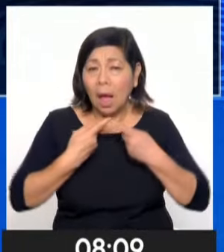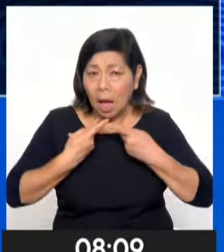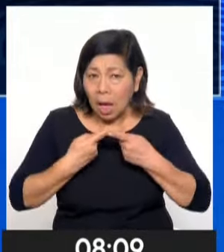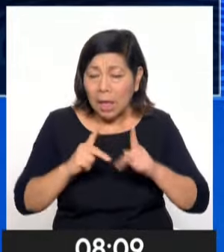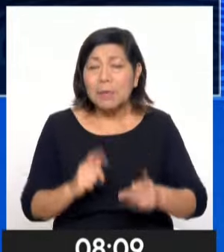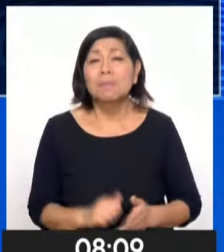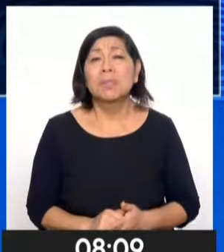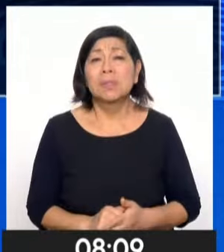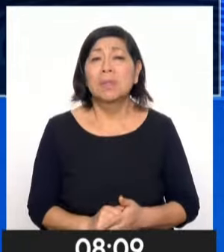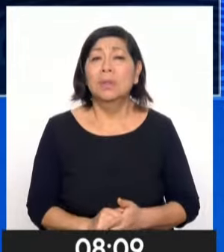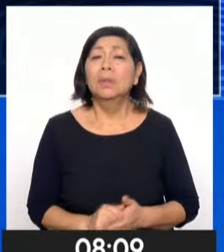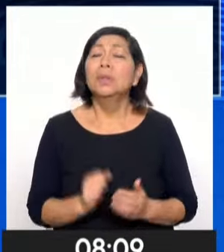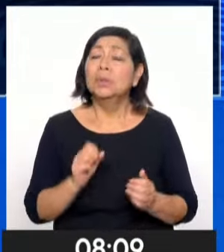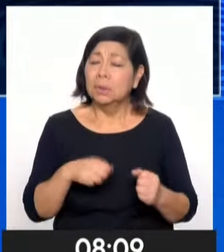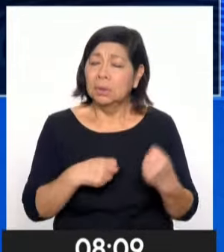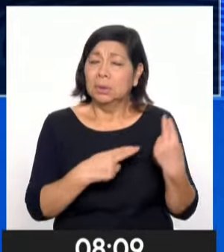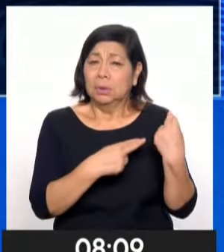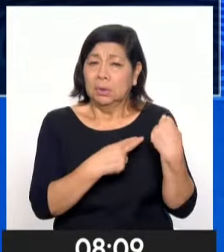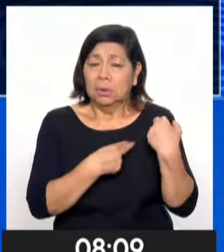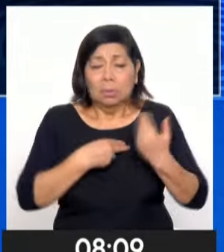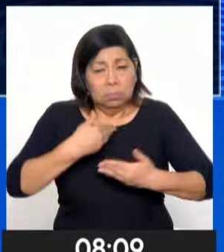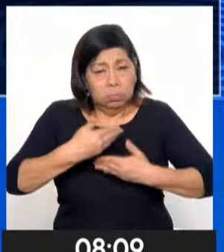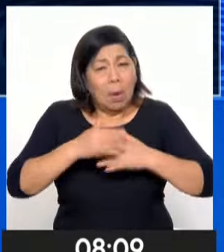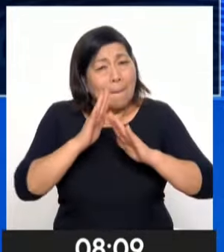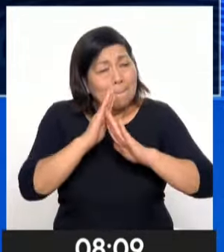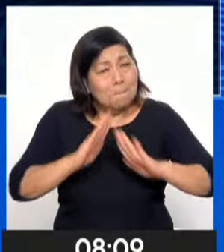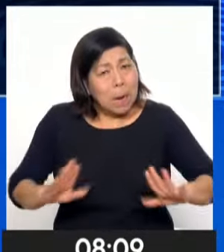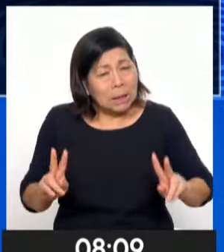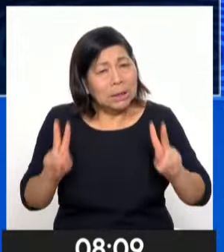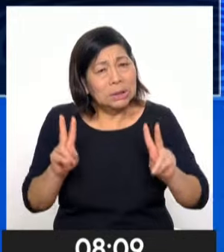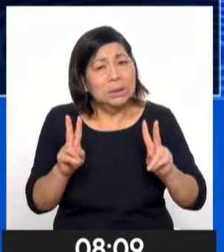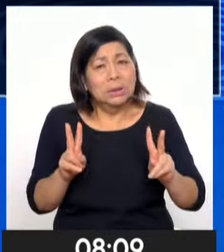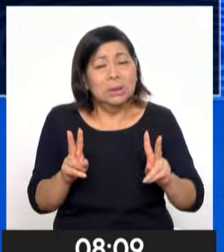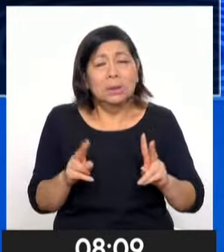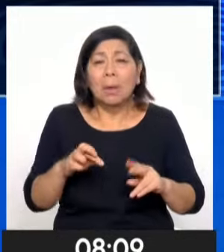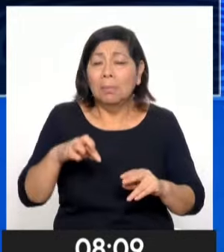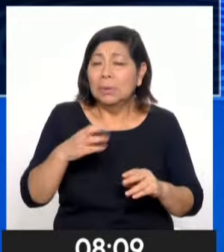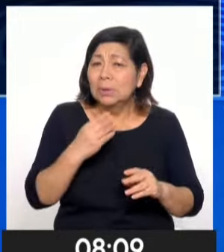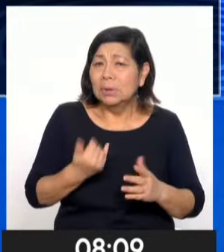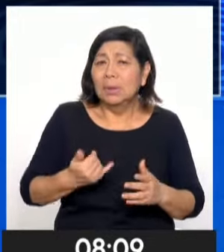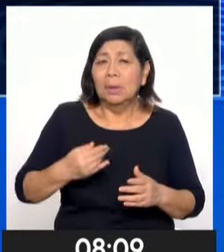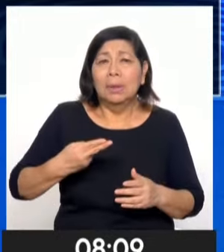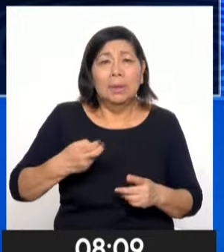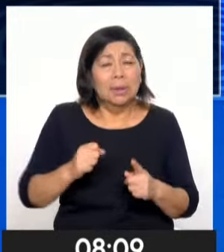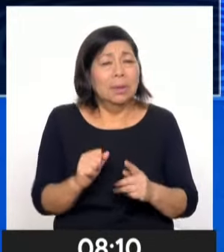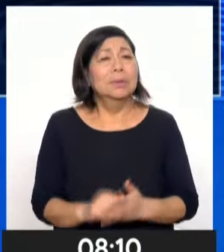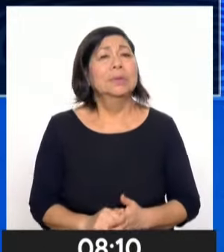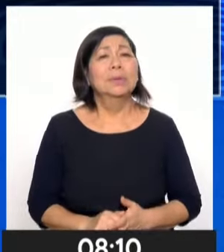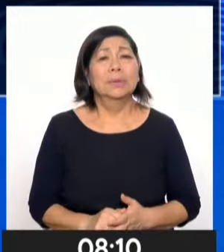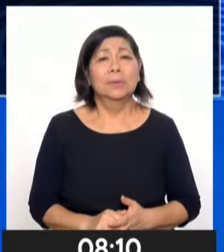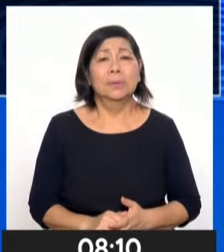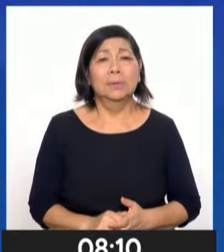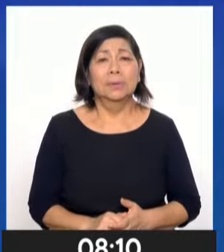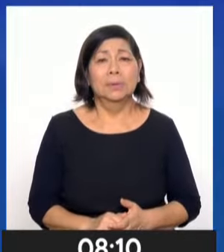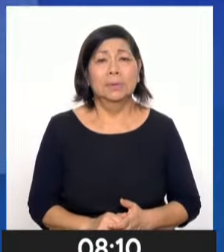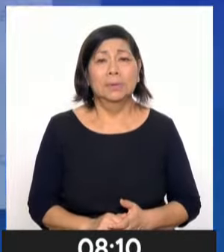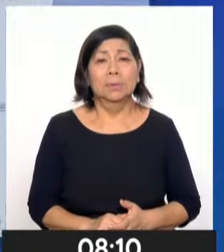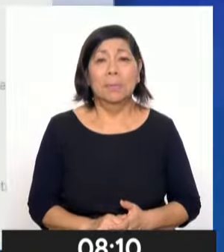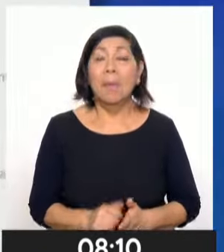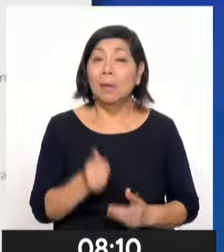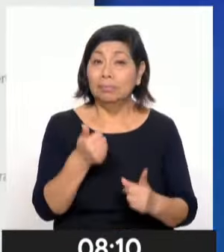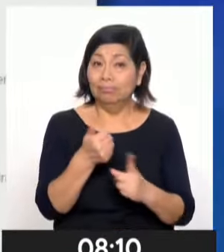comunicado, ratificaron su compromiso con el proceso de paz entre Palestina y el gobierno de Benjamín Netanyahu.